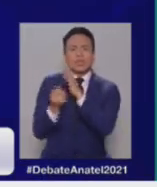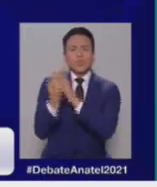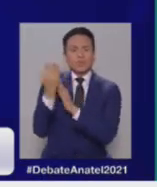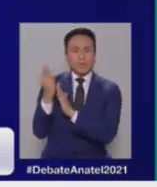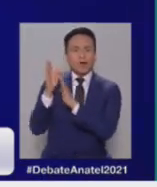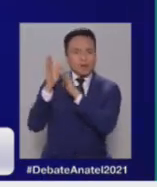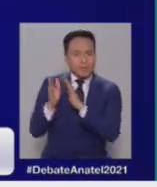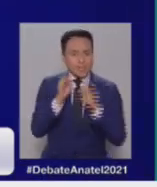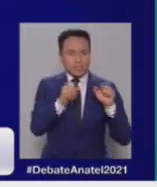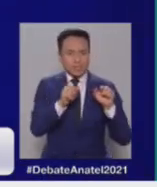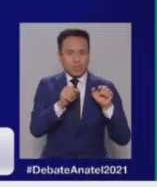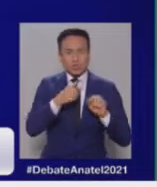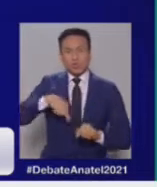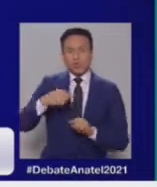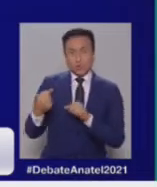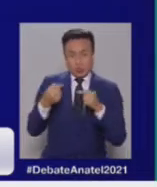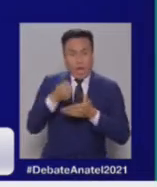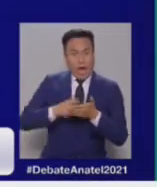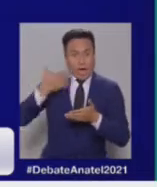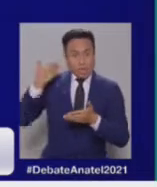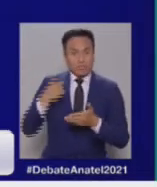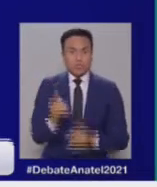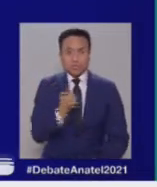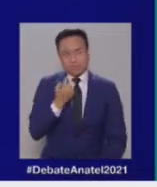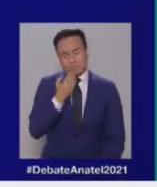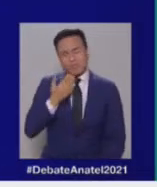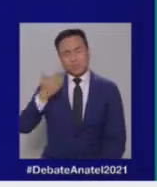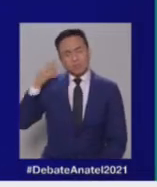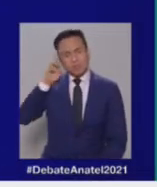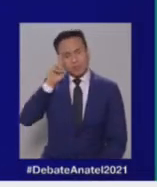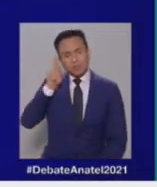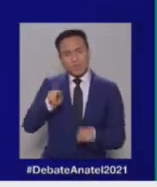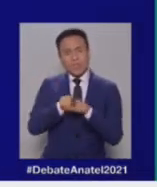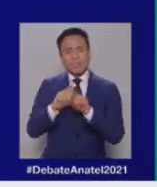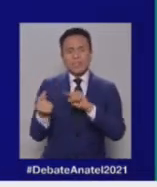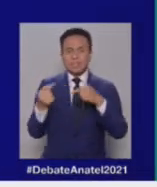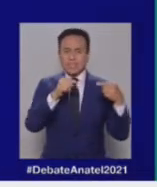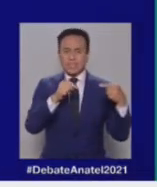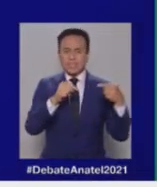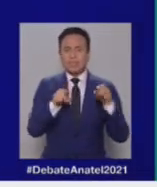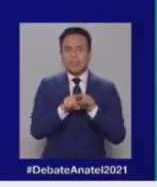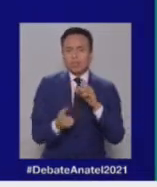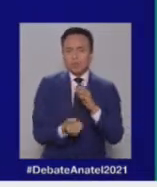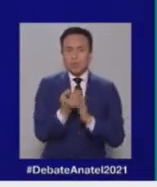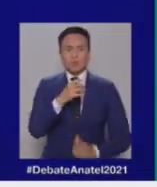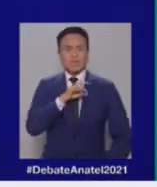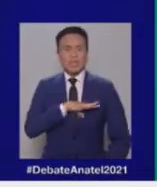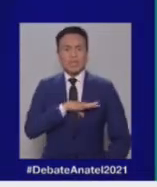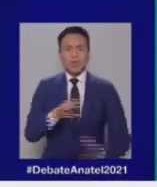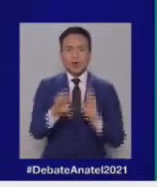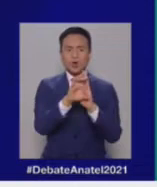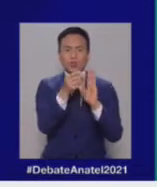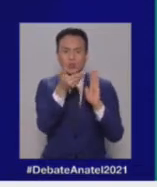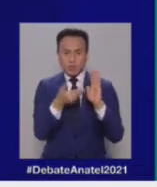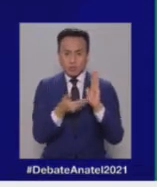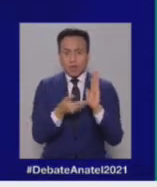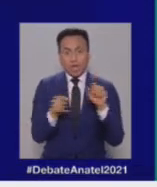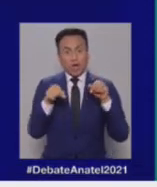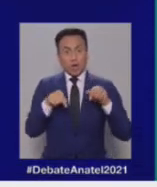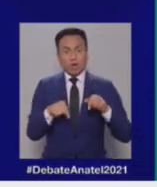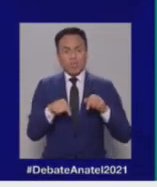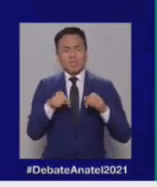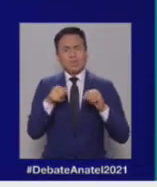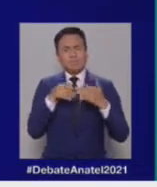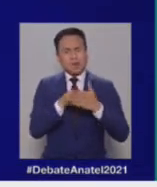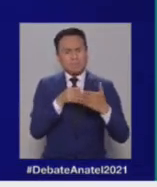bien es un acto voluntario, creo que es una obligación moral de todas y de todos considerando la serie de problemáticas que hemos venido